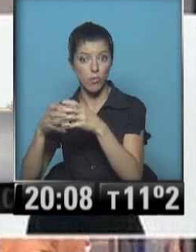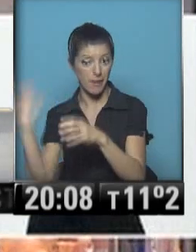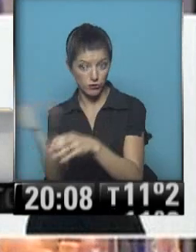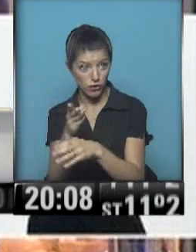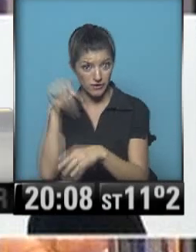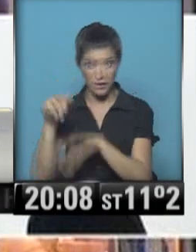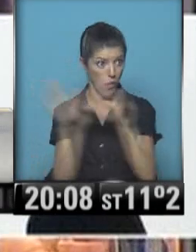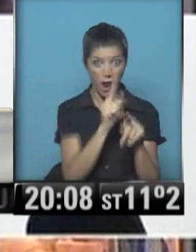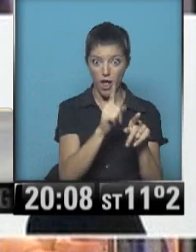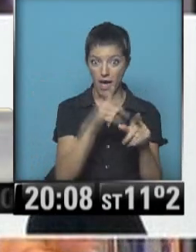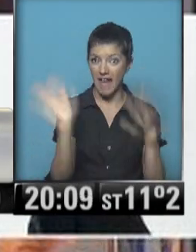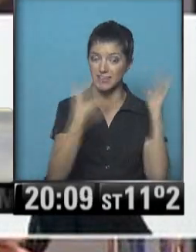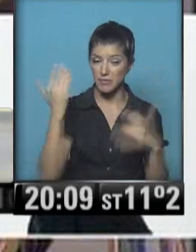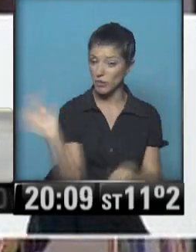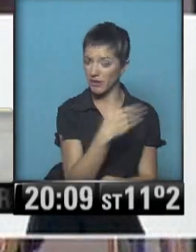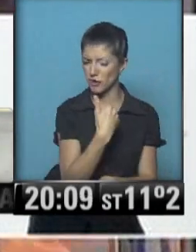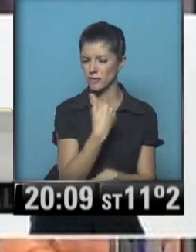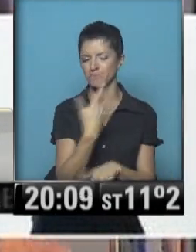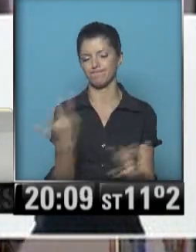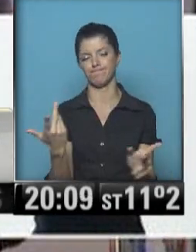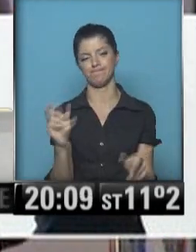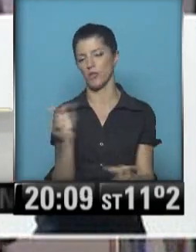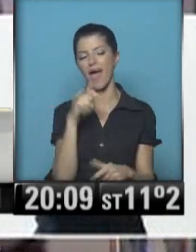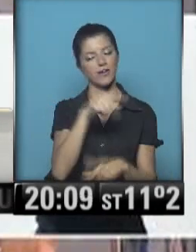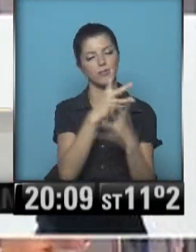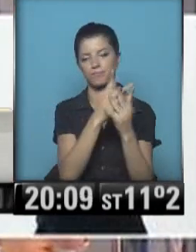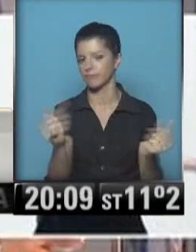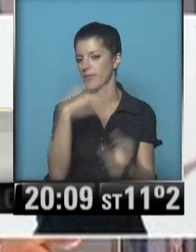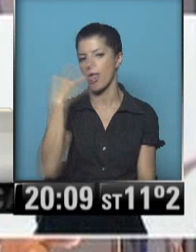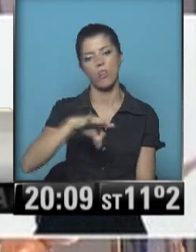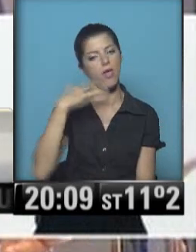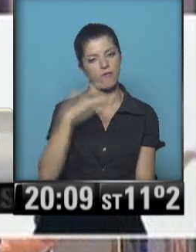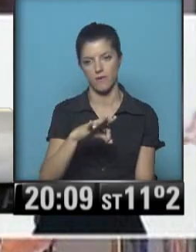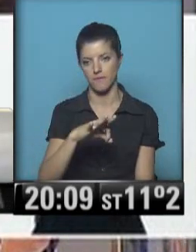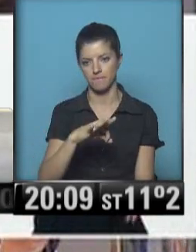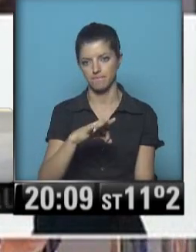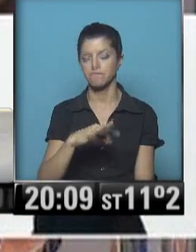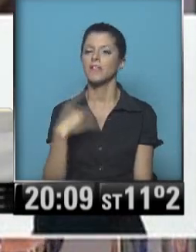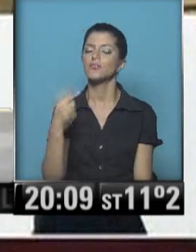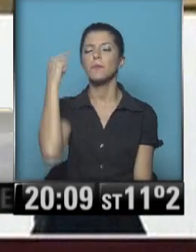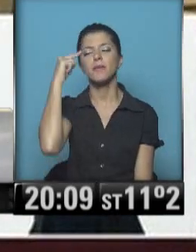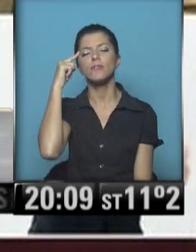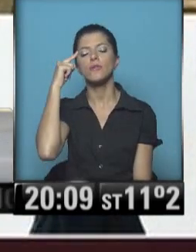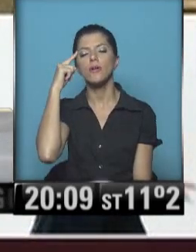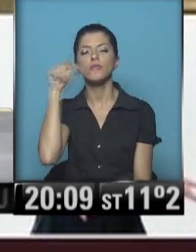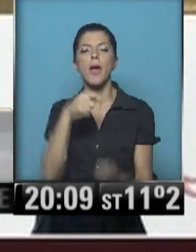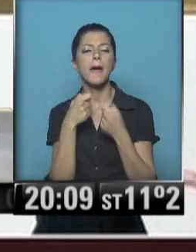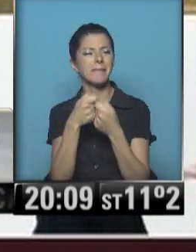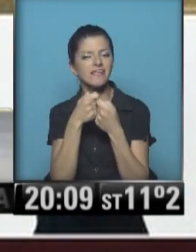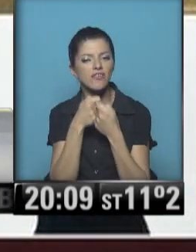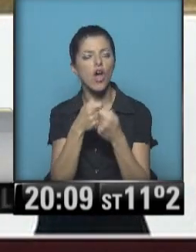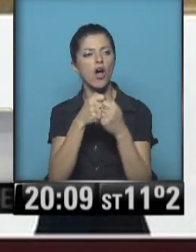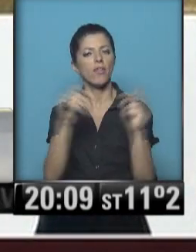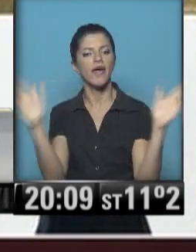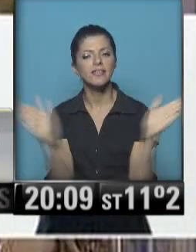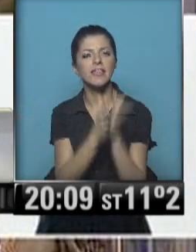todos Bueno yo creo que estas cosas se deben terminar y creo que no tiene que haber una presión mediática